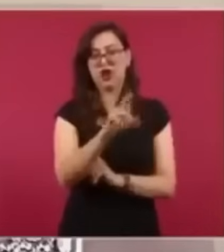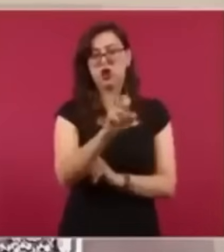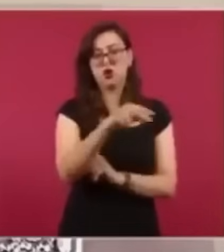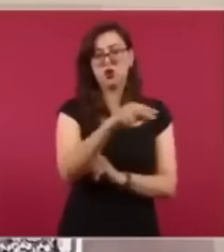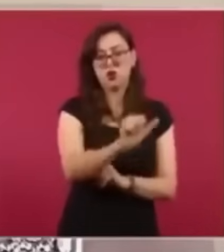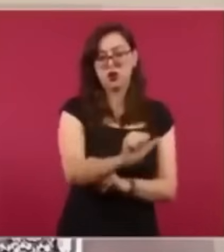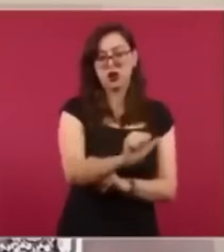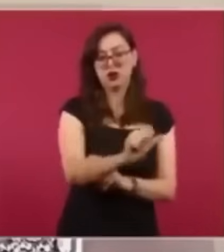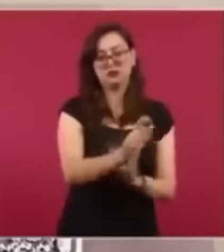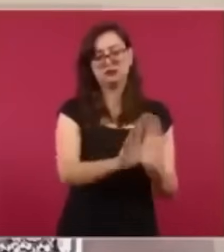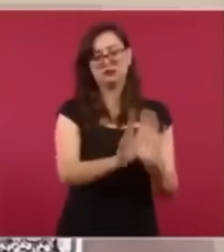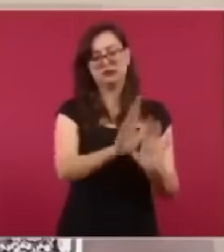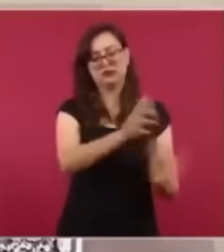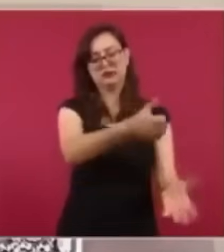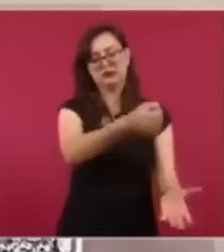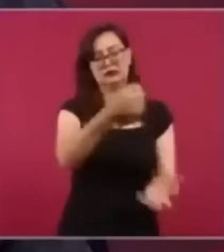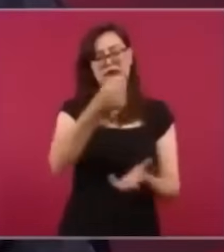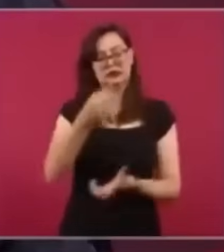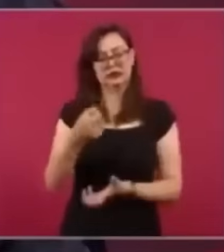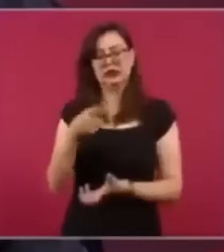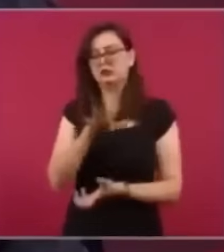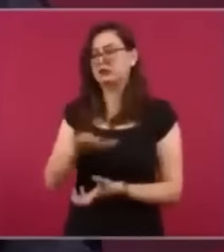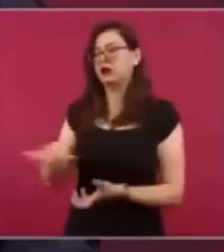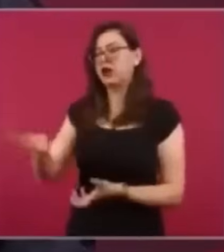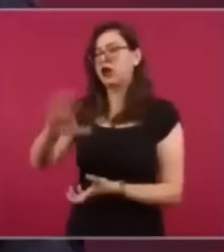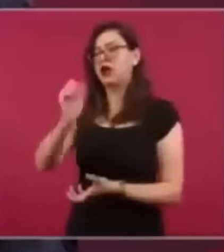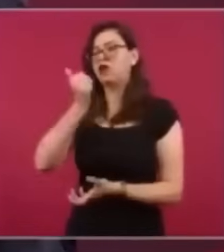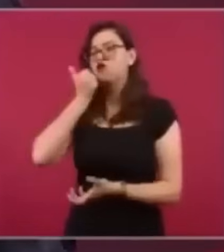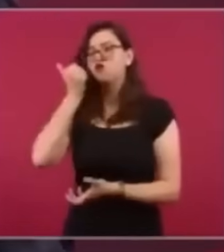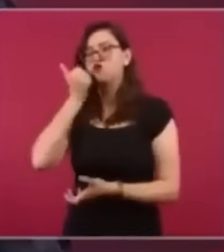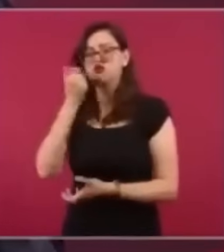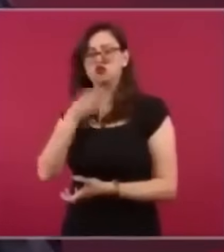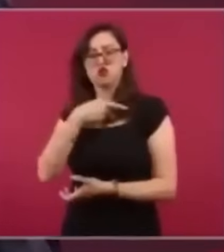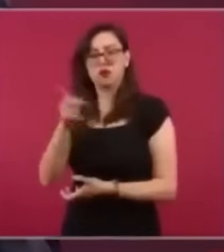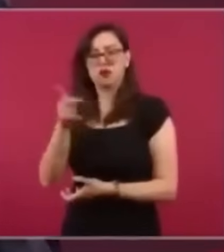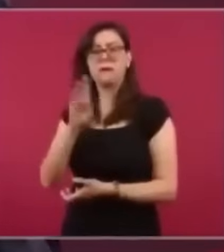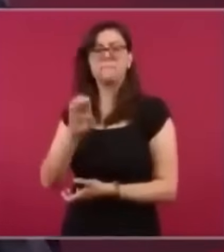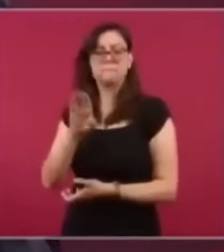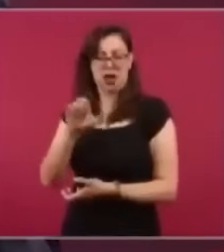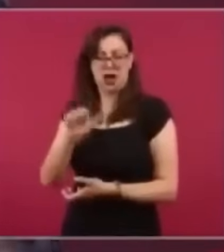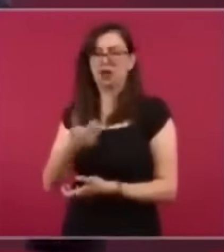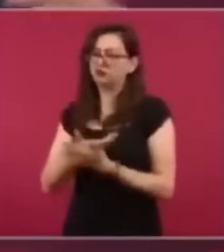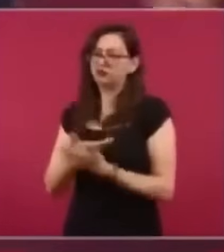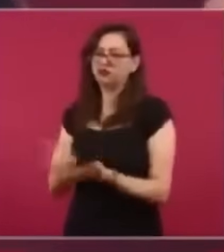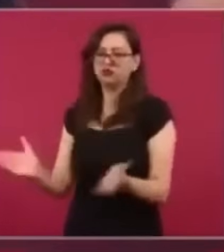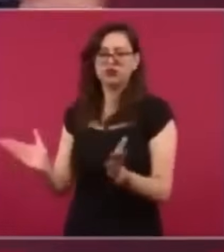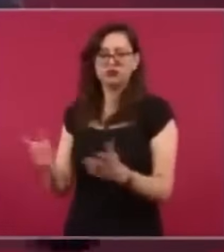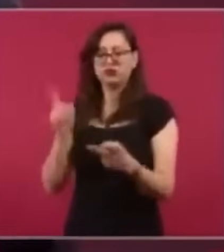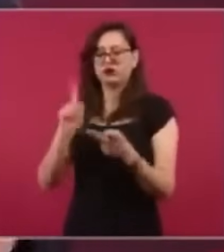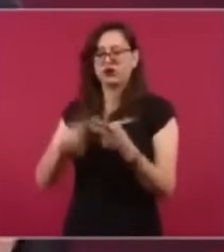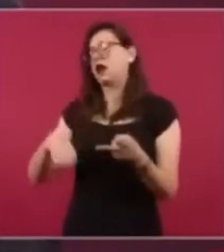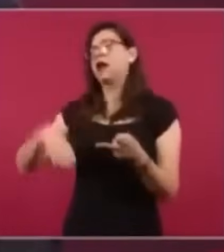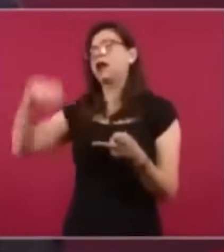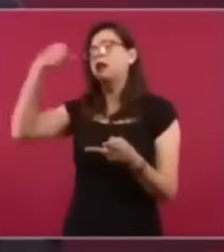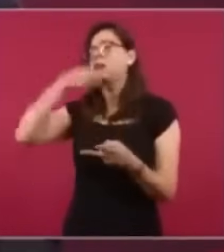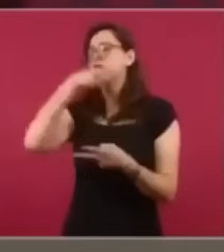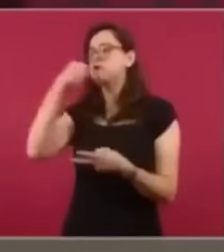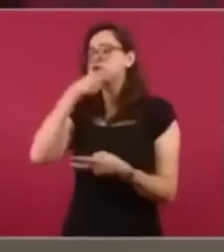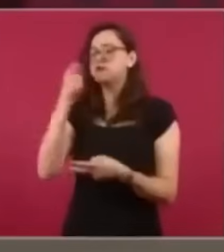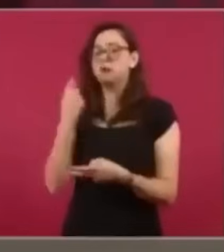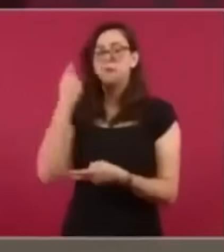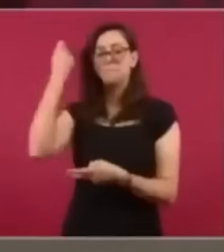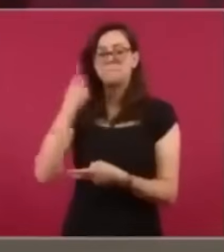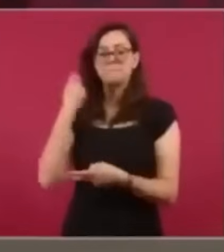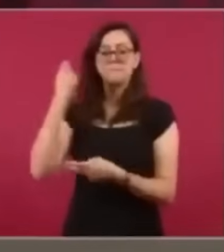son becas para los estudiantes de familias pobres, es la pensión para los adultos mayores.